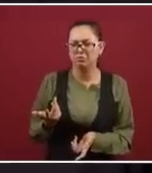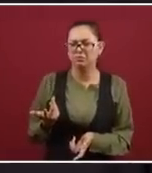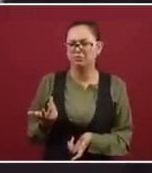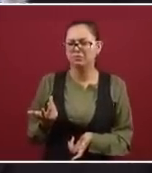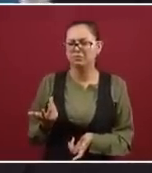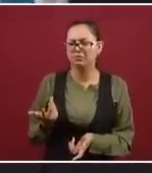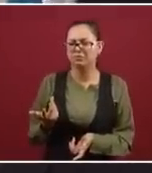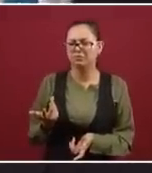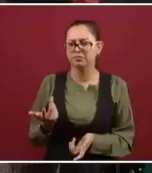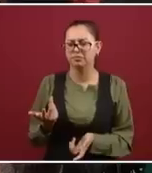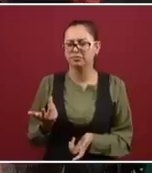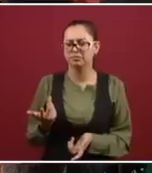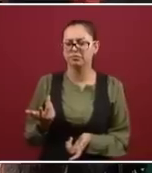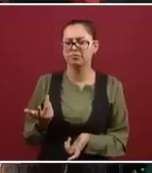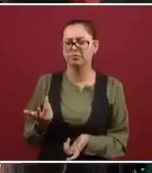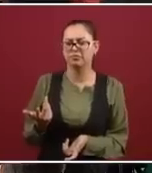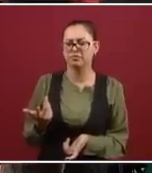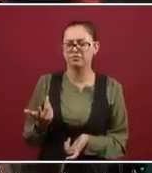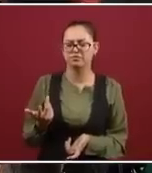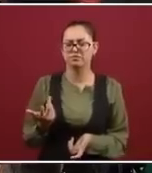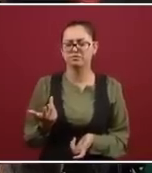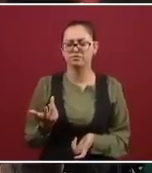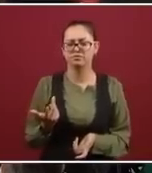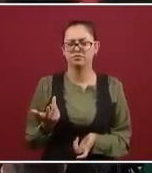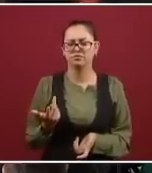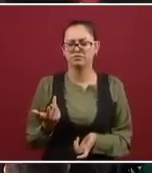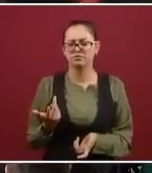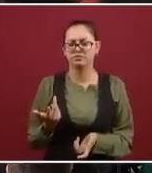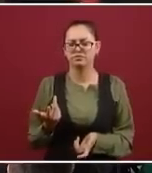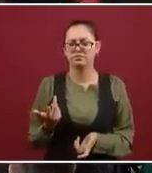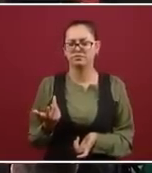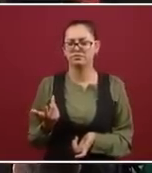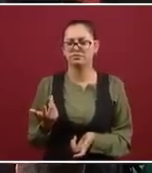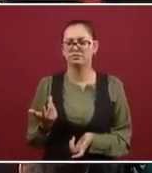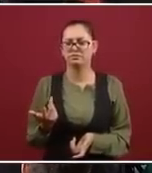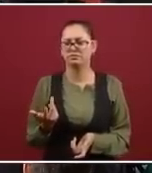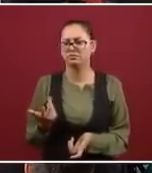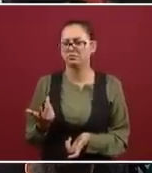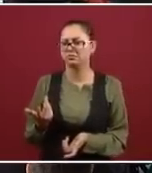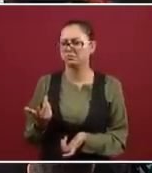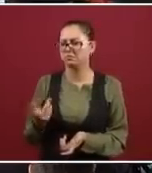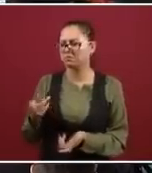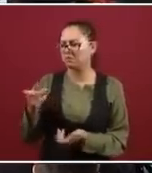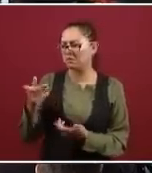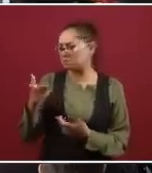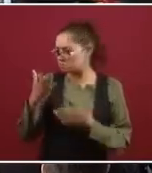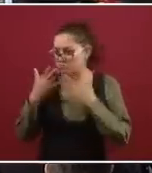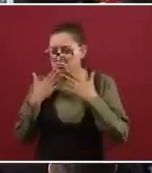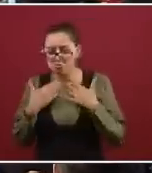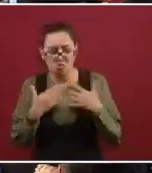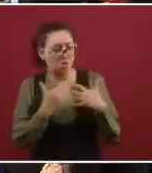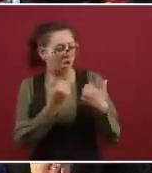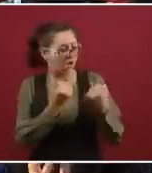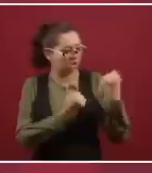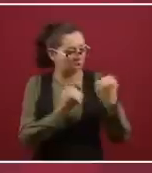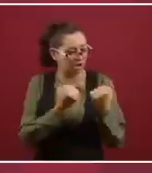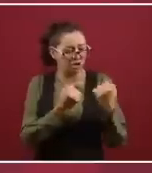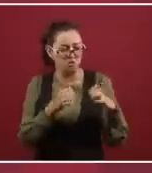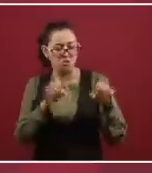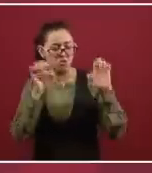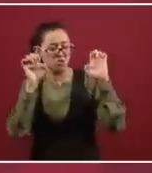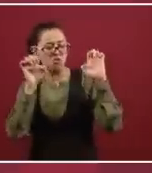la posibilidad de tener un carro, un automóvil de